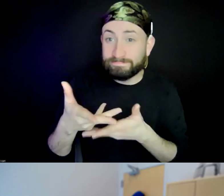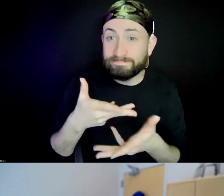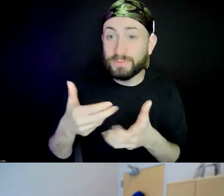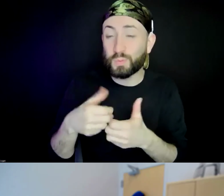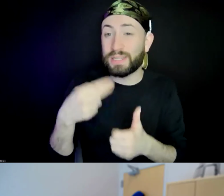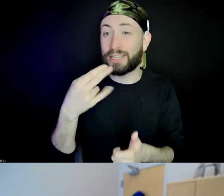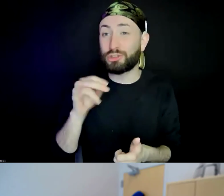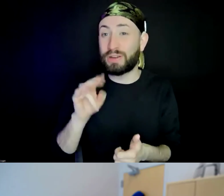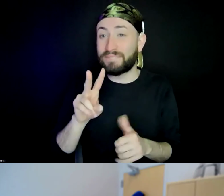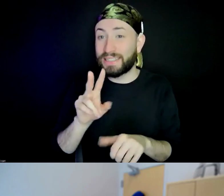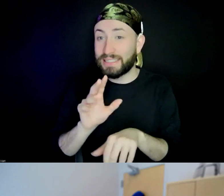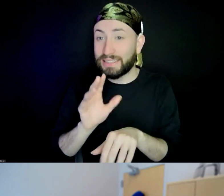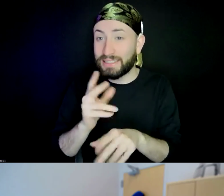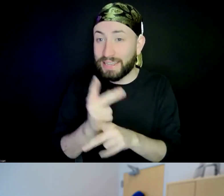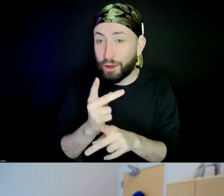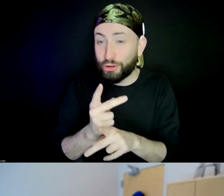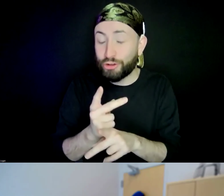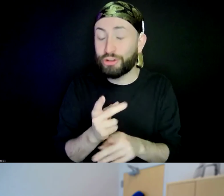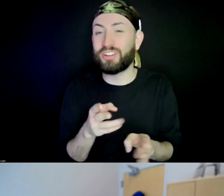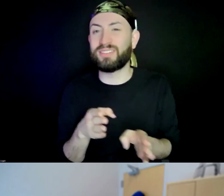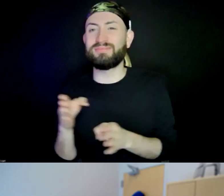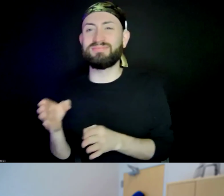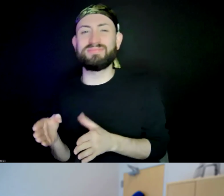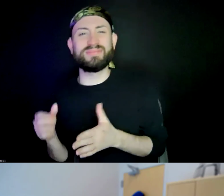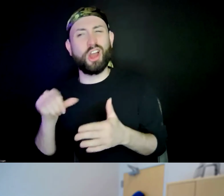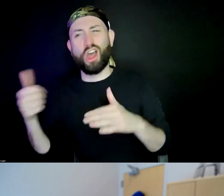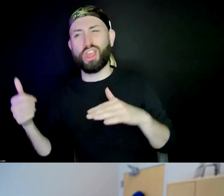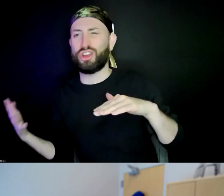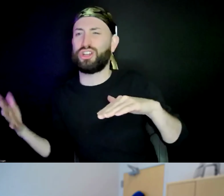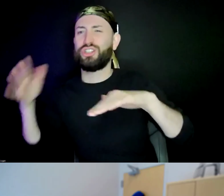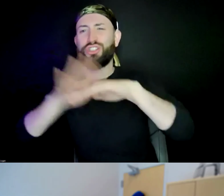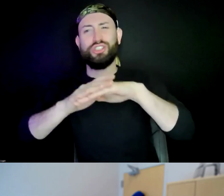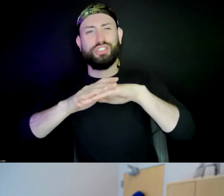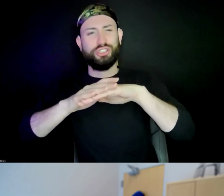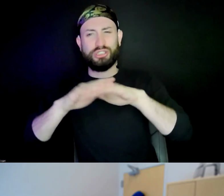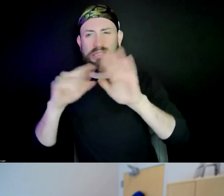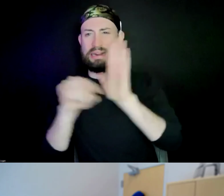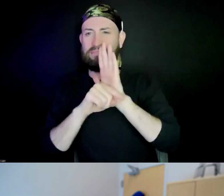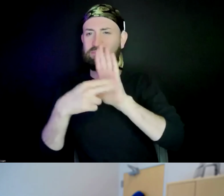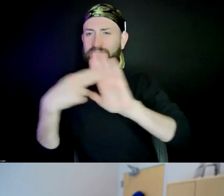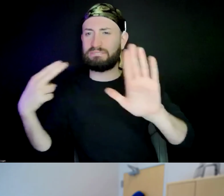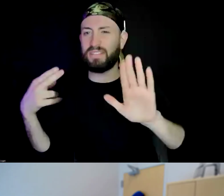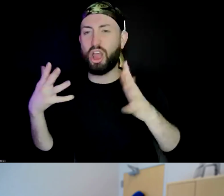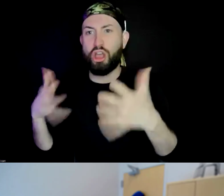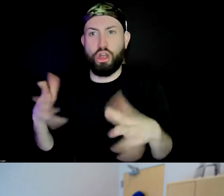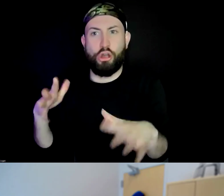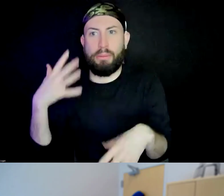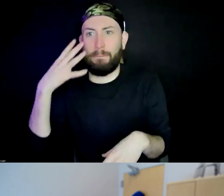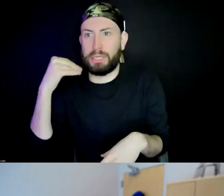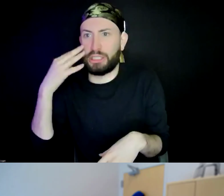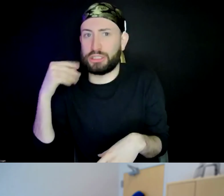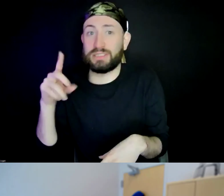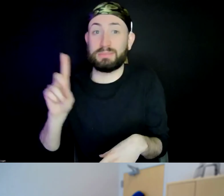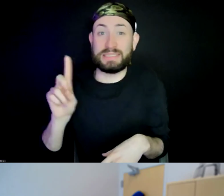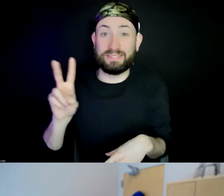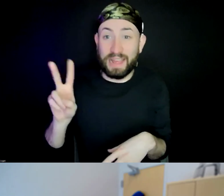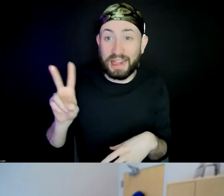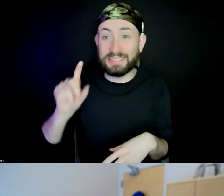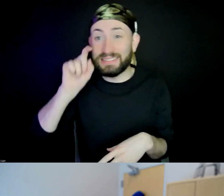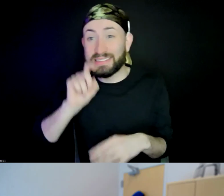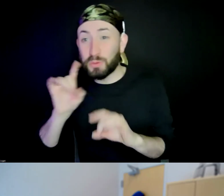el estigma alrededor del VIH y reducirlo, porque creo que cuando pensamos en las barreras